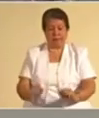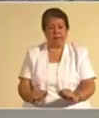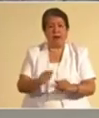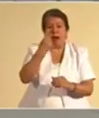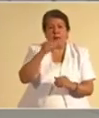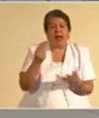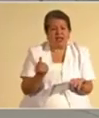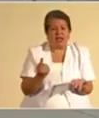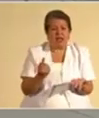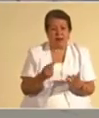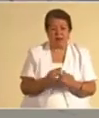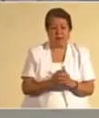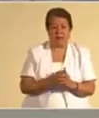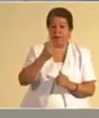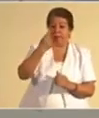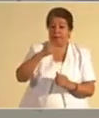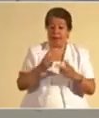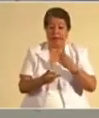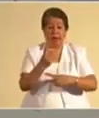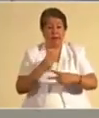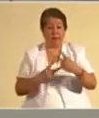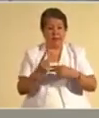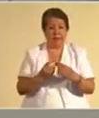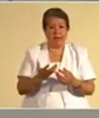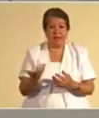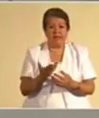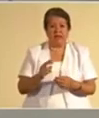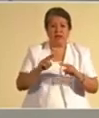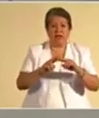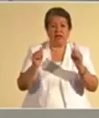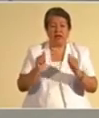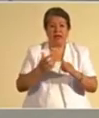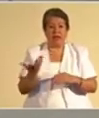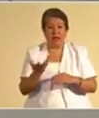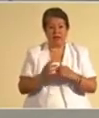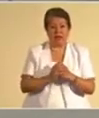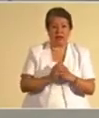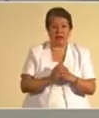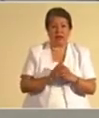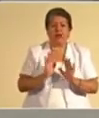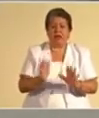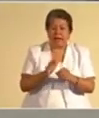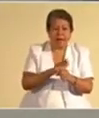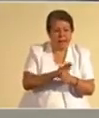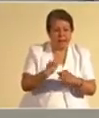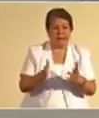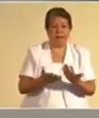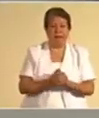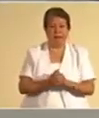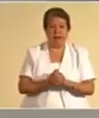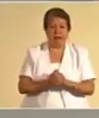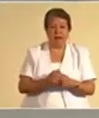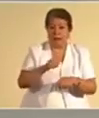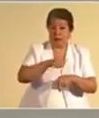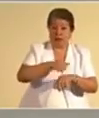qué? Para venir a hacer lo que nadie ha hecho. Ya basta. Pero